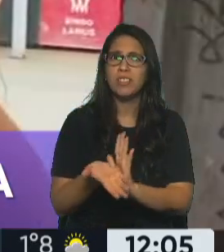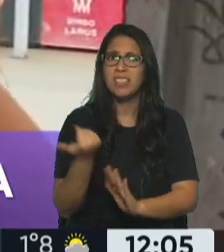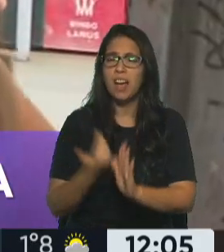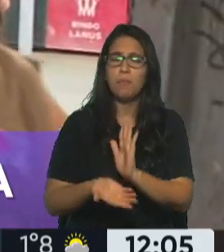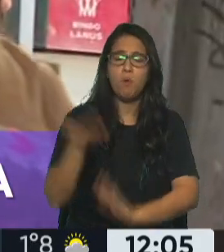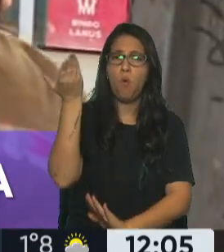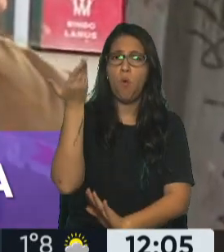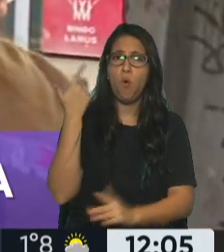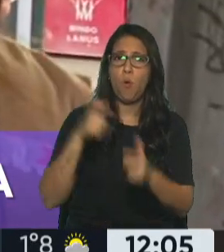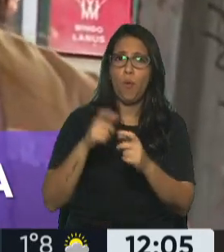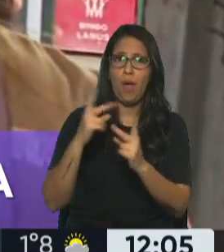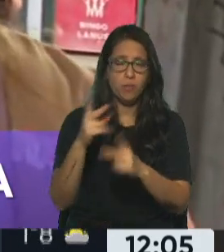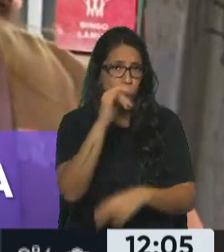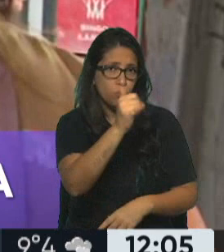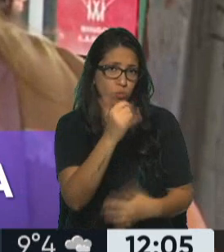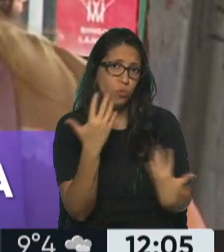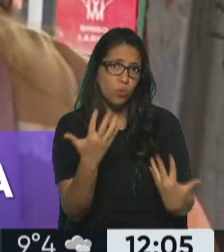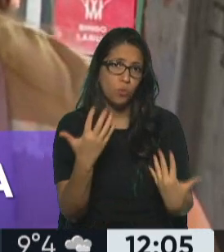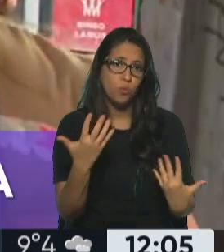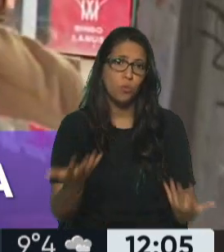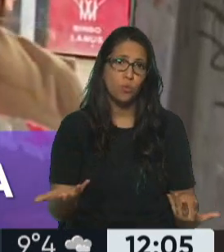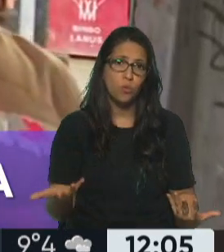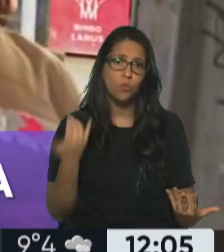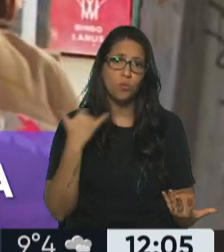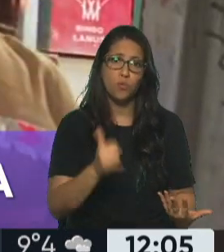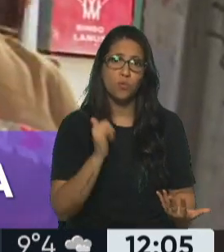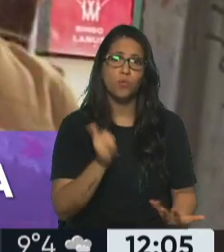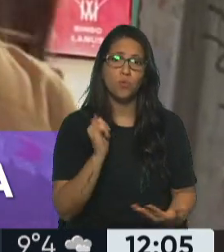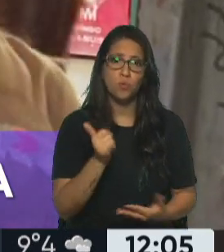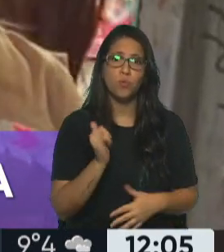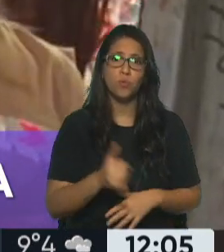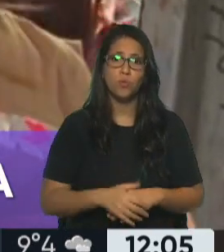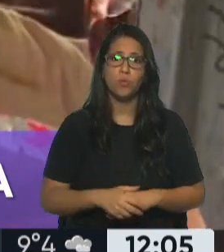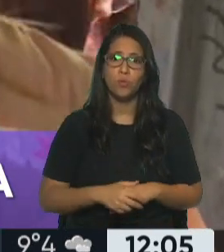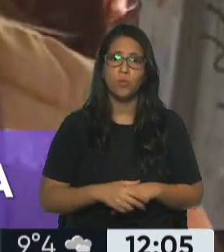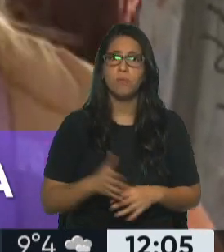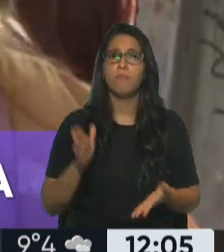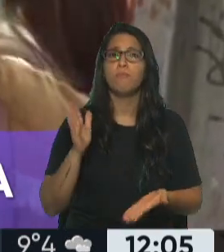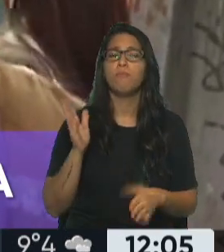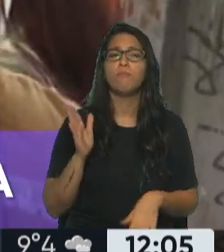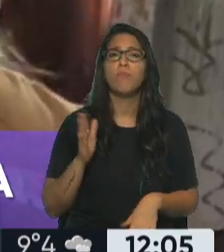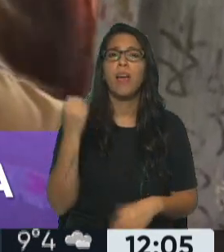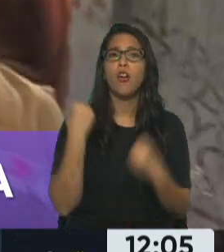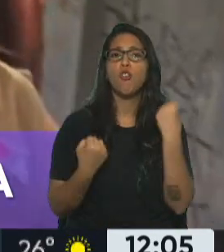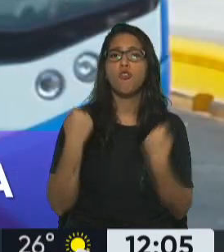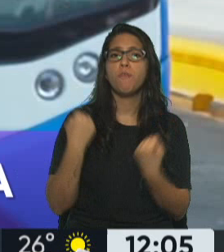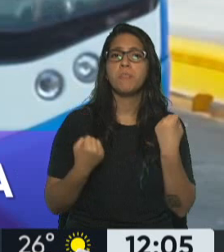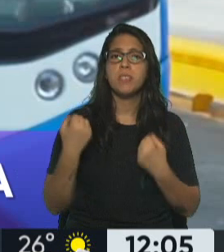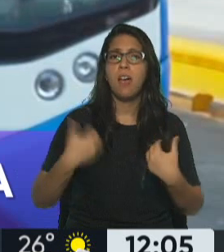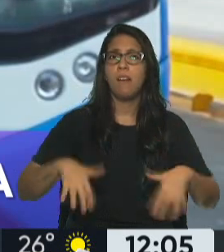sí, claro que sí, por lo que es la economía diaria, ¿no?